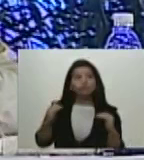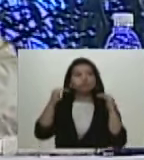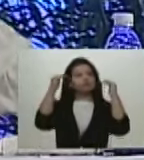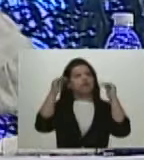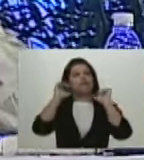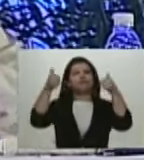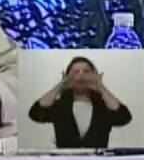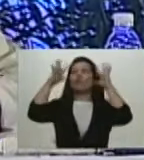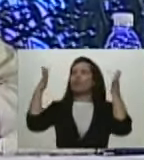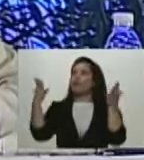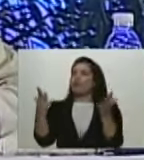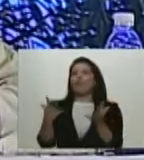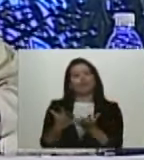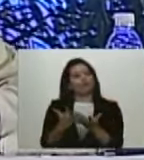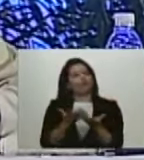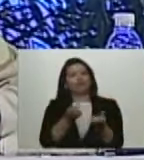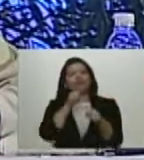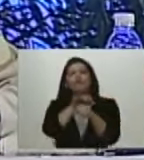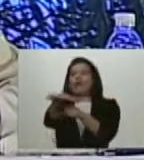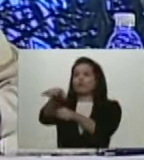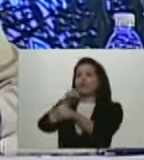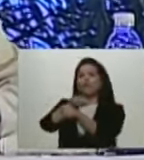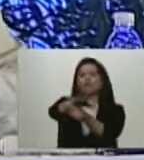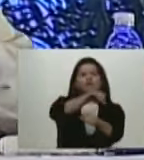internacional, pluripolar,